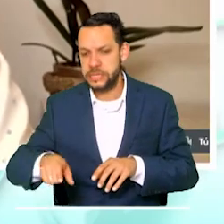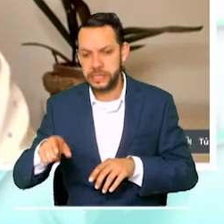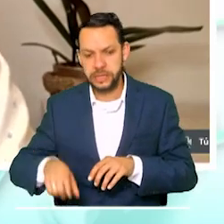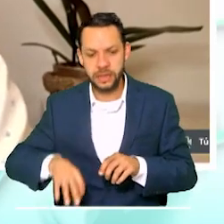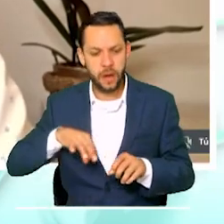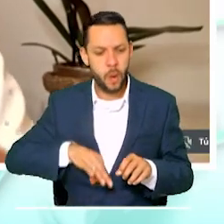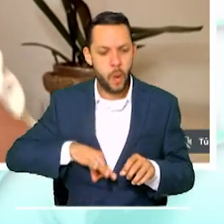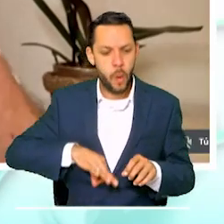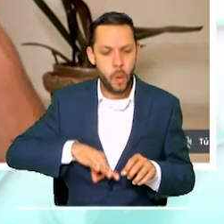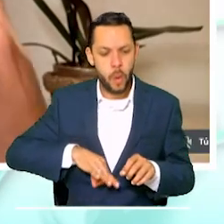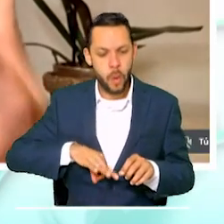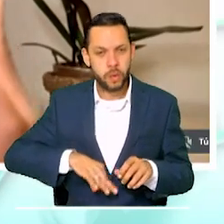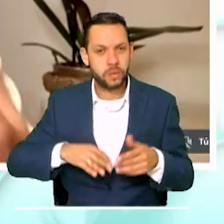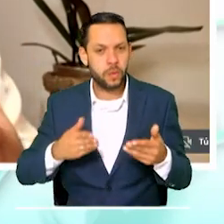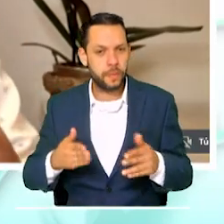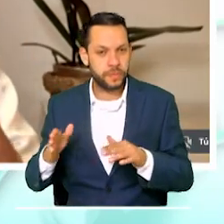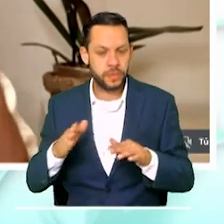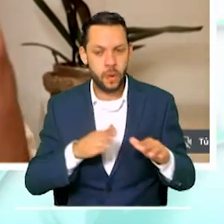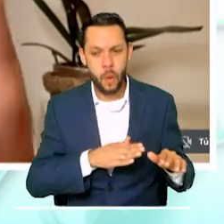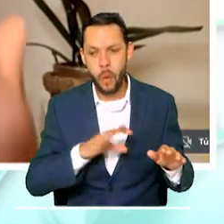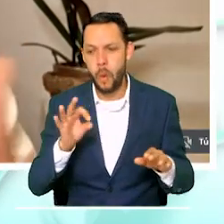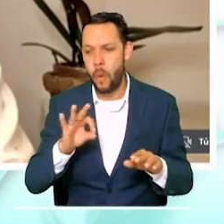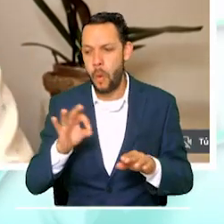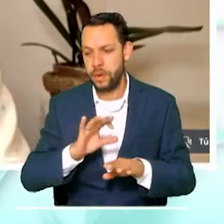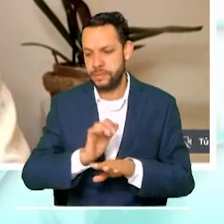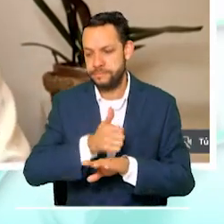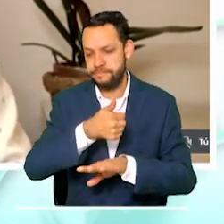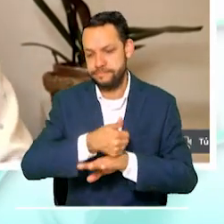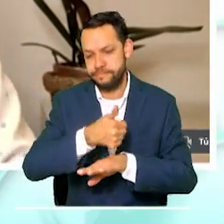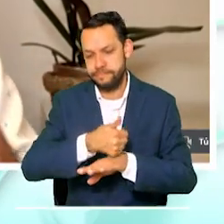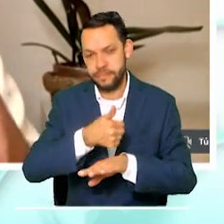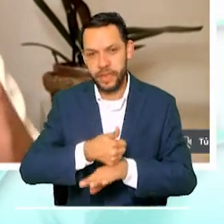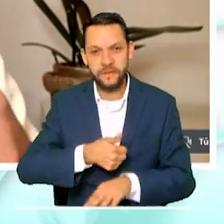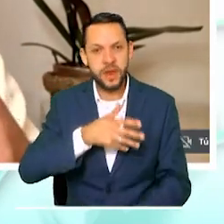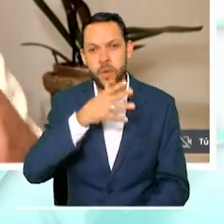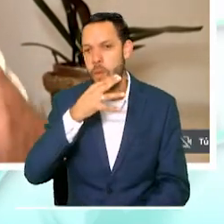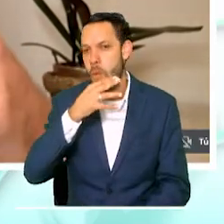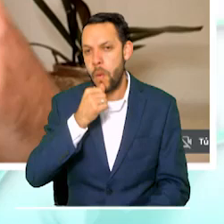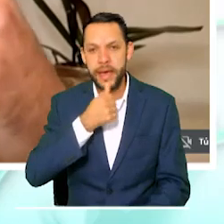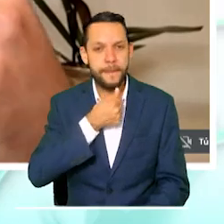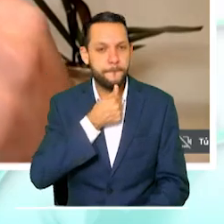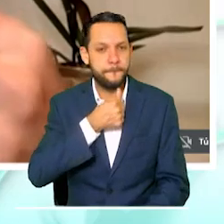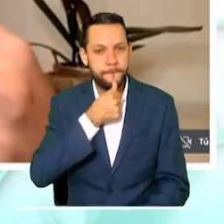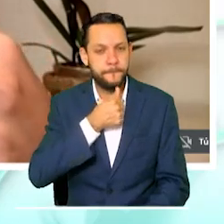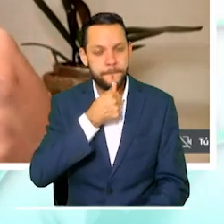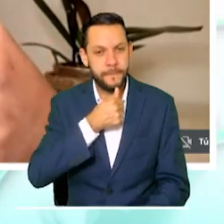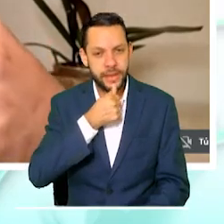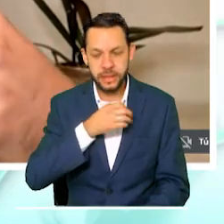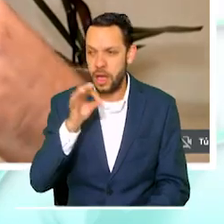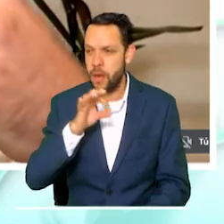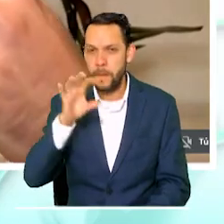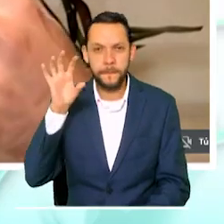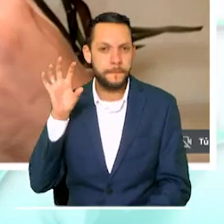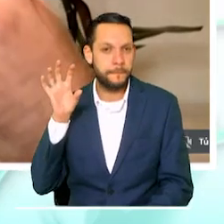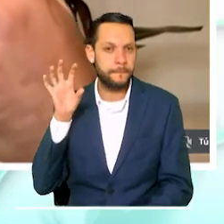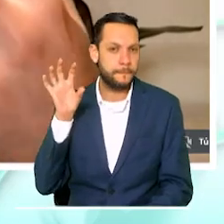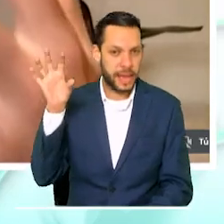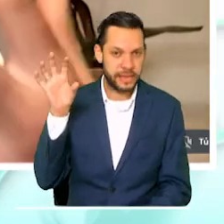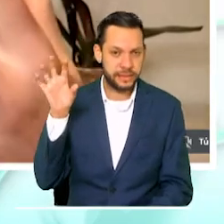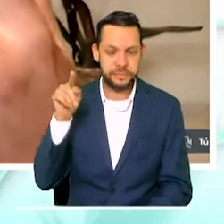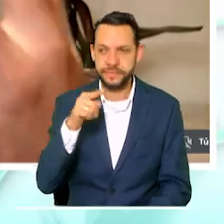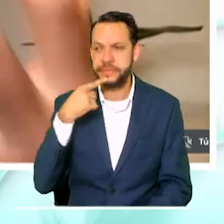¿Cuál es el propósito de tener un jefe que es impaciente? ¿Cuál es el propósito de vivir en un país en el que todavía